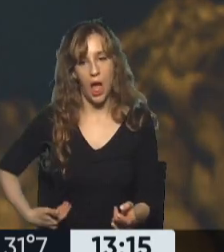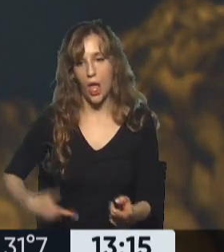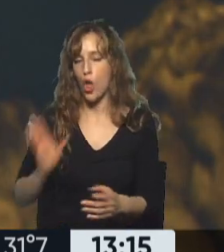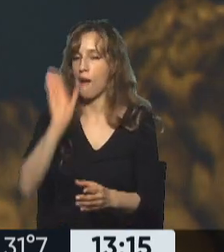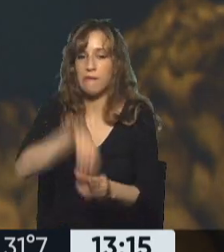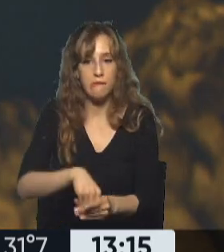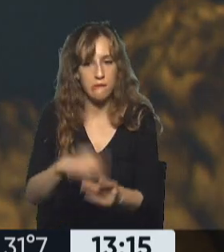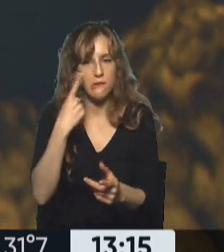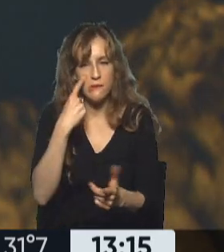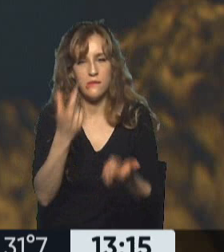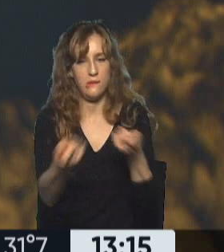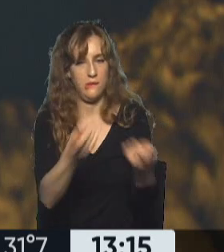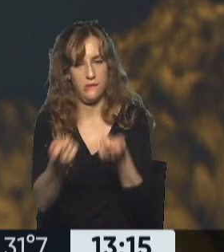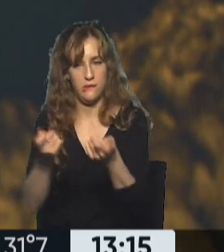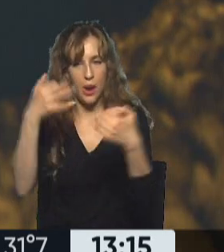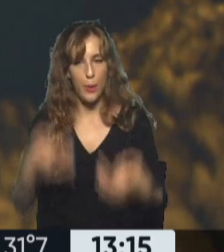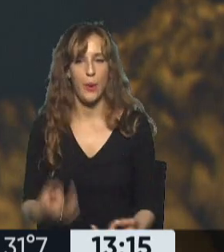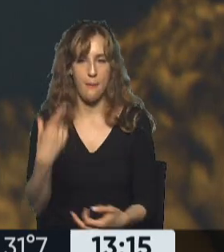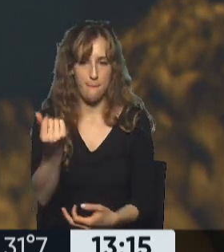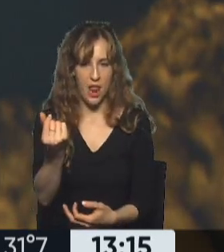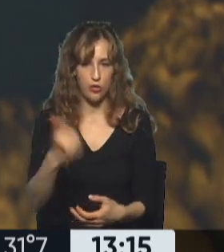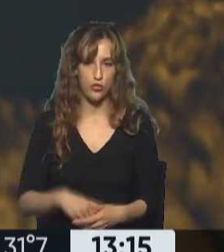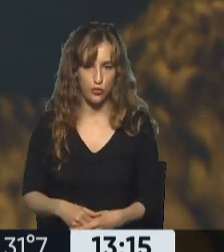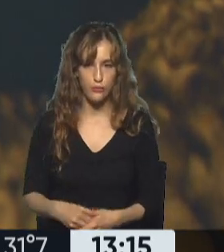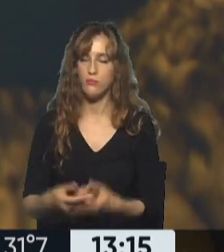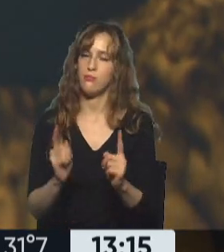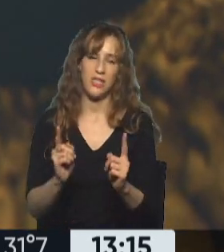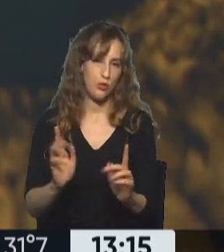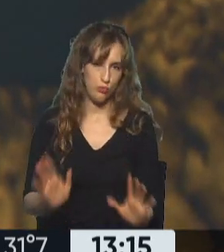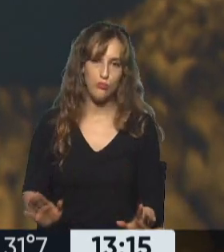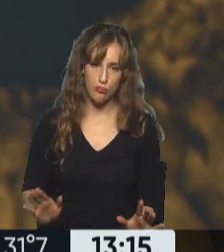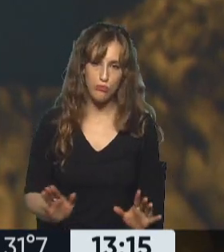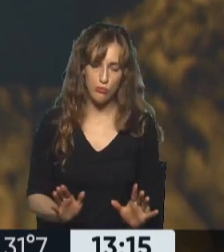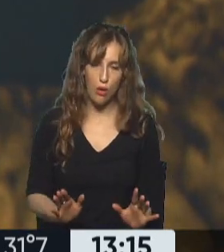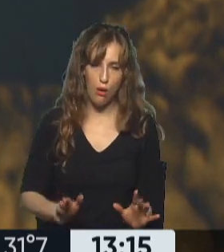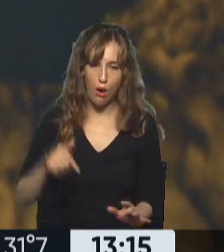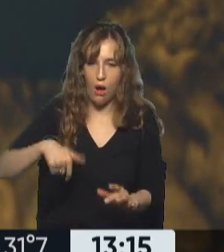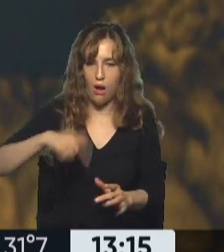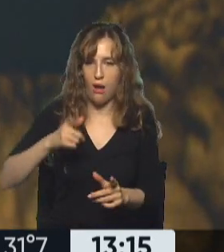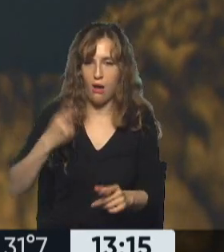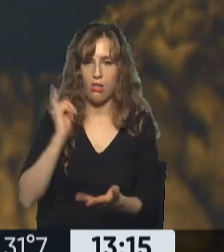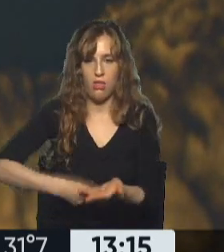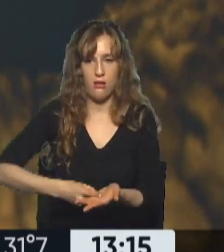controlar específicamente este precio, y es algo que está ocurriendo en distintas decisiones que se están tomando en el orden nacional.